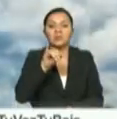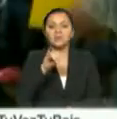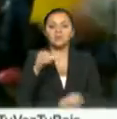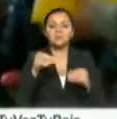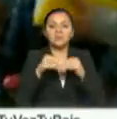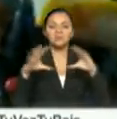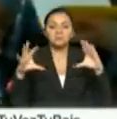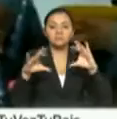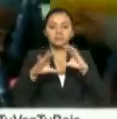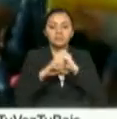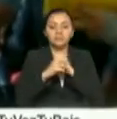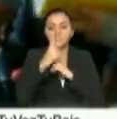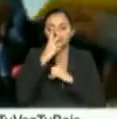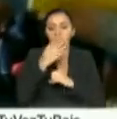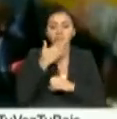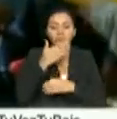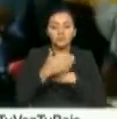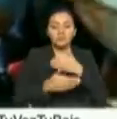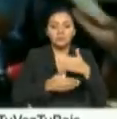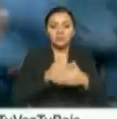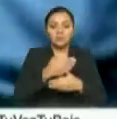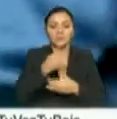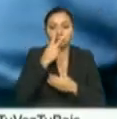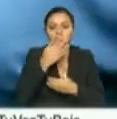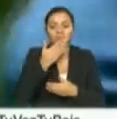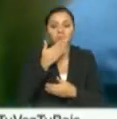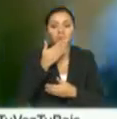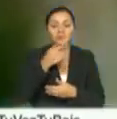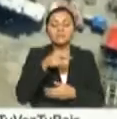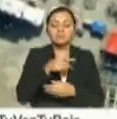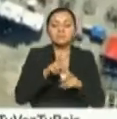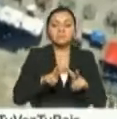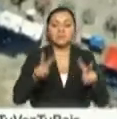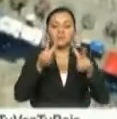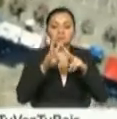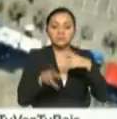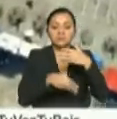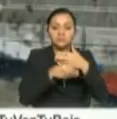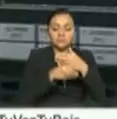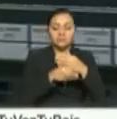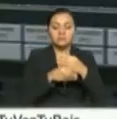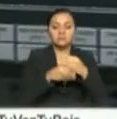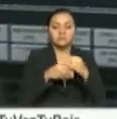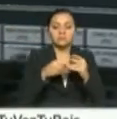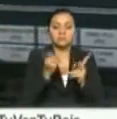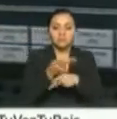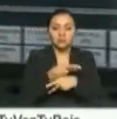de 11,26 dólares por barril, valor que incluye costos operacionales e